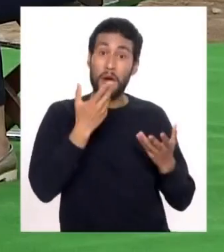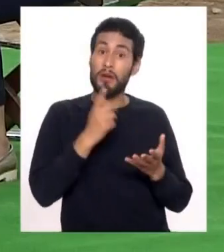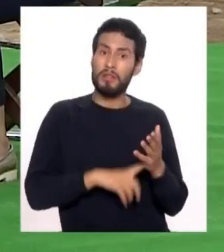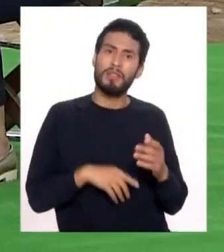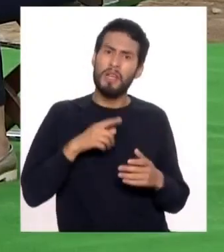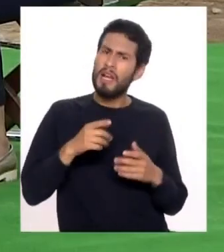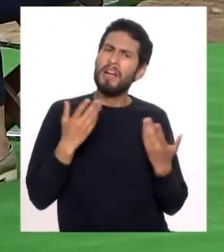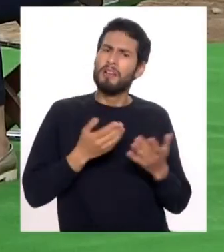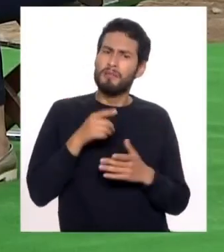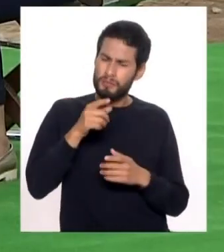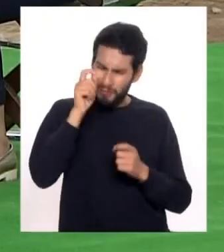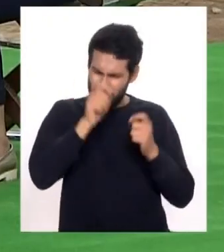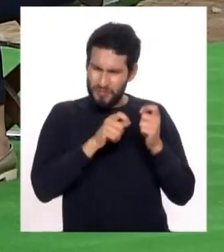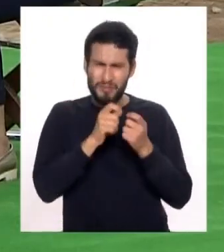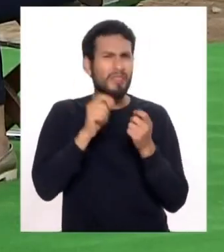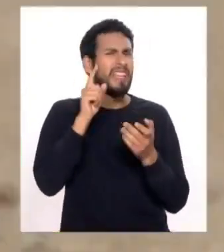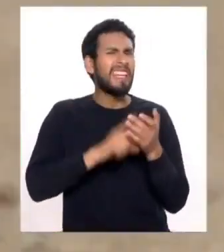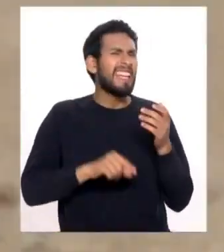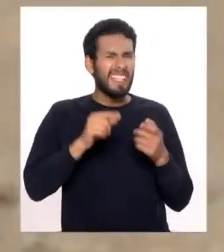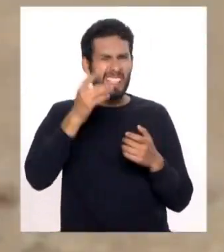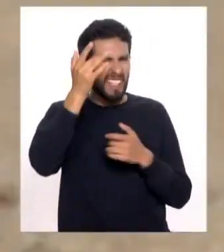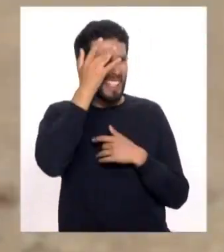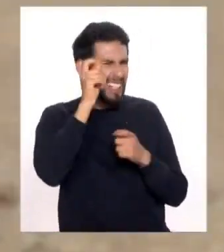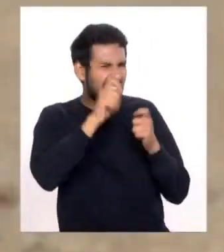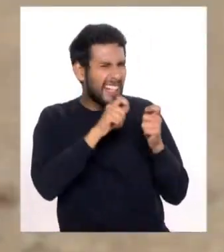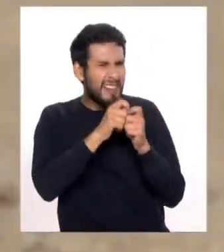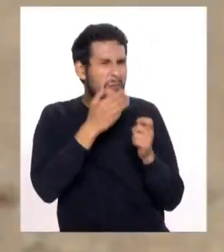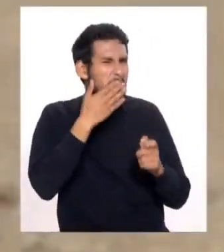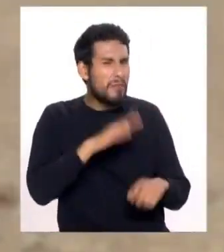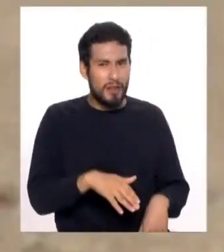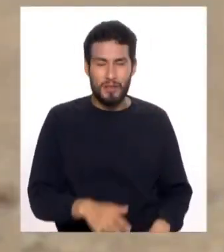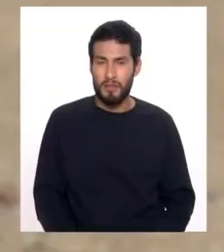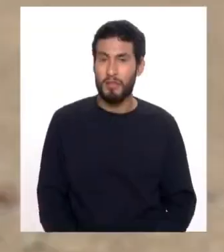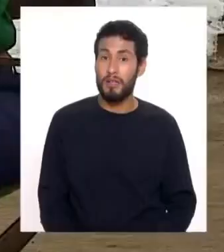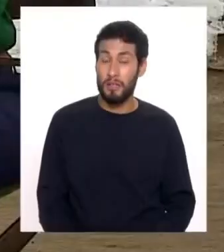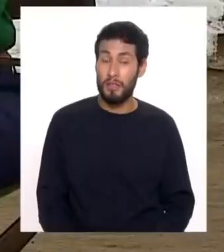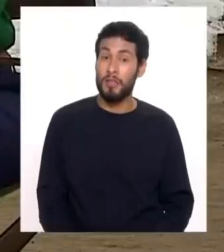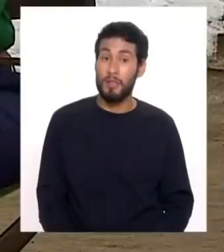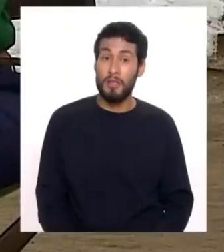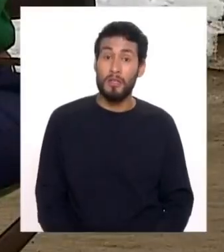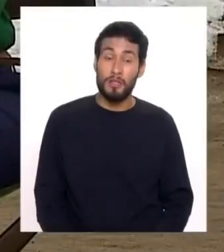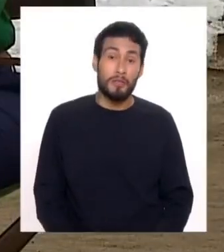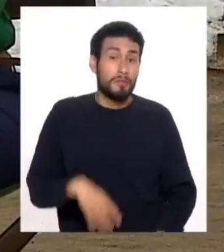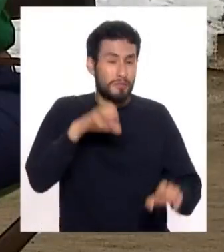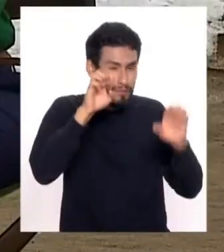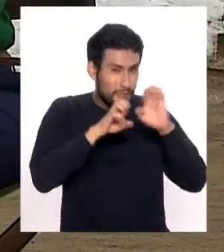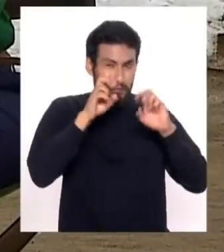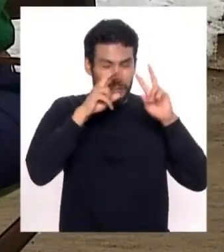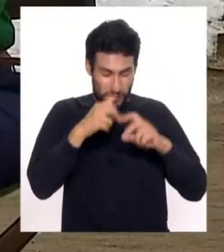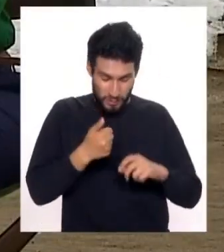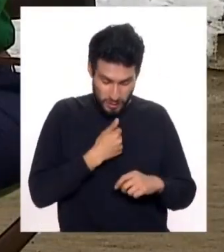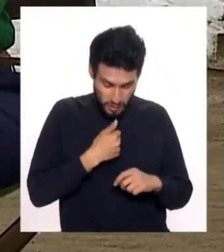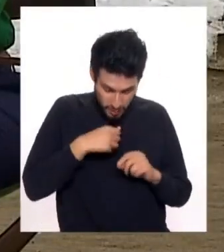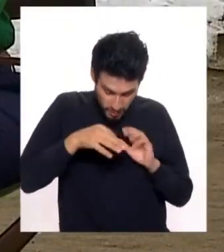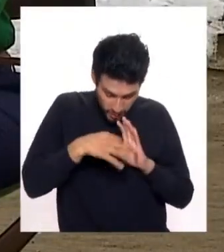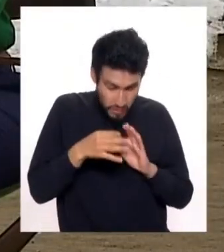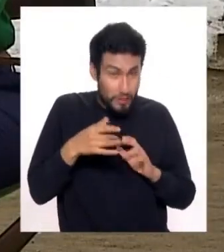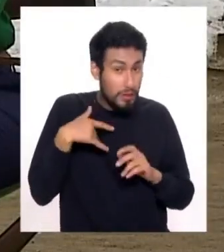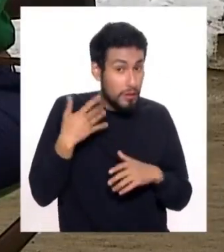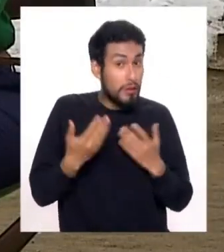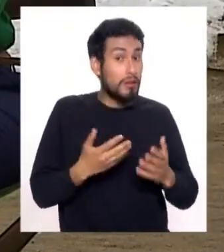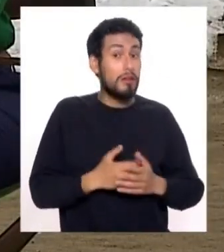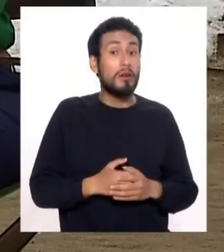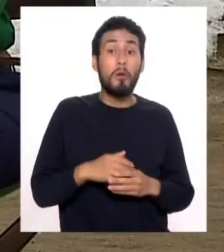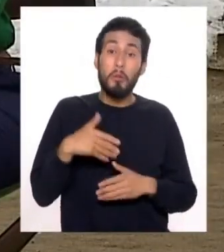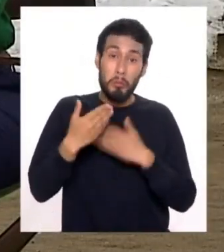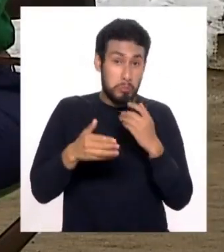el diagnóstico de precisión de qué tipo de virus es el malo. Así es. Están haciendo este autoexamen, que por supuesto también